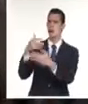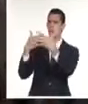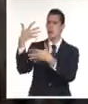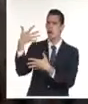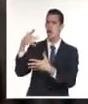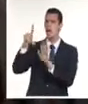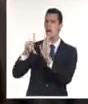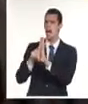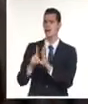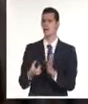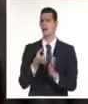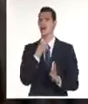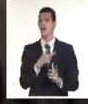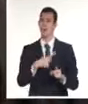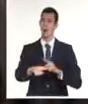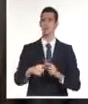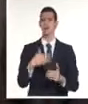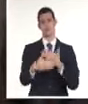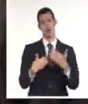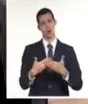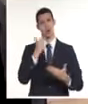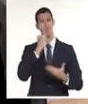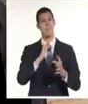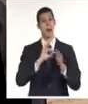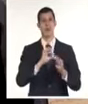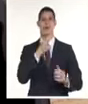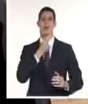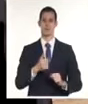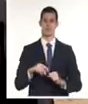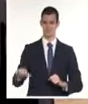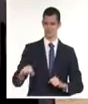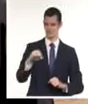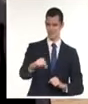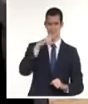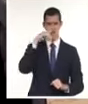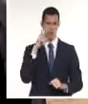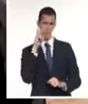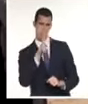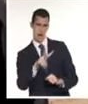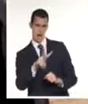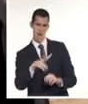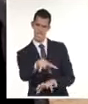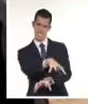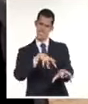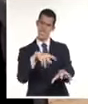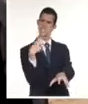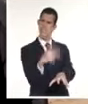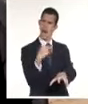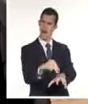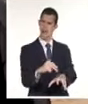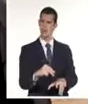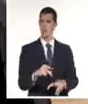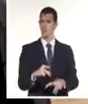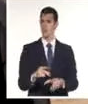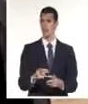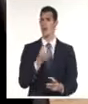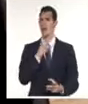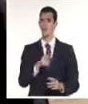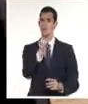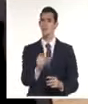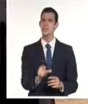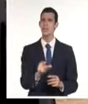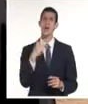caso de la zoofilia también está incluido. O sea, los actos más agravantes son los que pasarían al Código Penal, y lo que hemos acordado